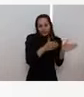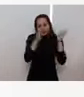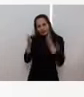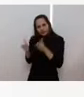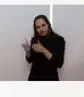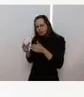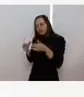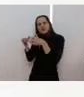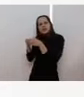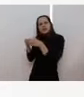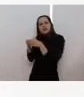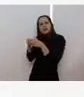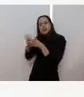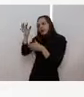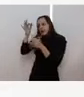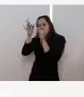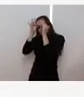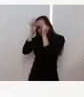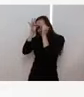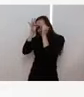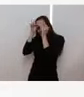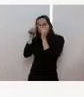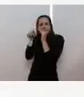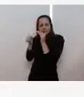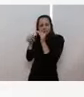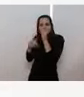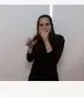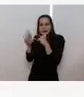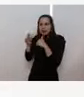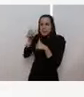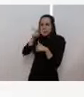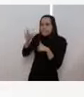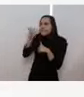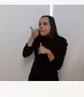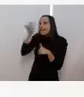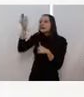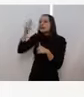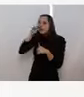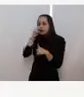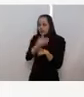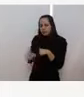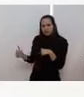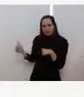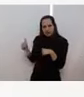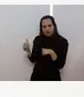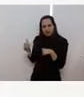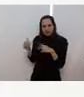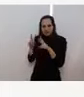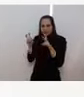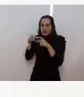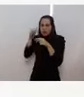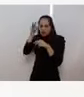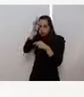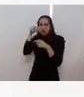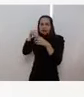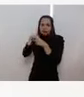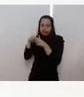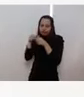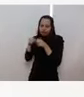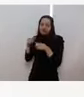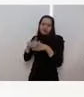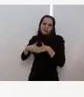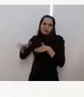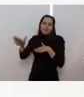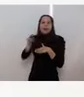encargada de los servicios clínicos tanto de adultos como de niños y el área de hospitalización con 29